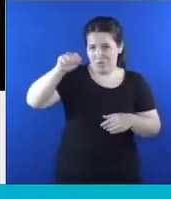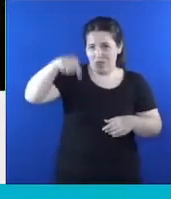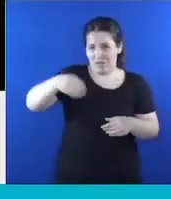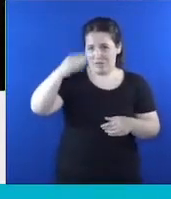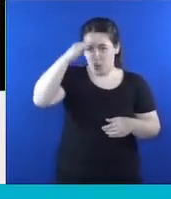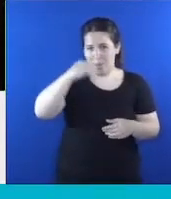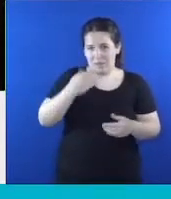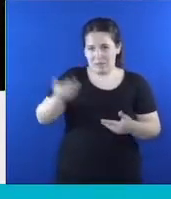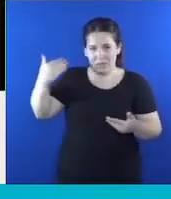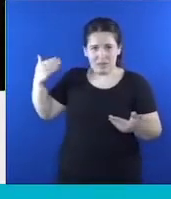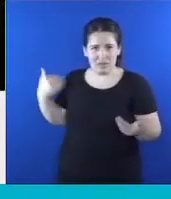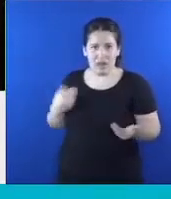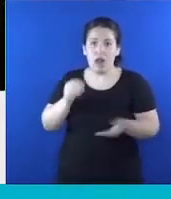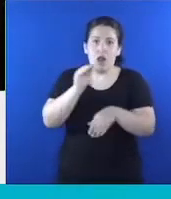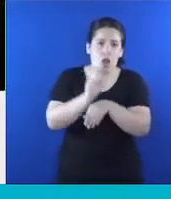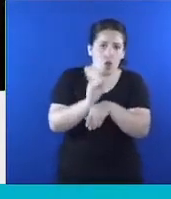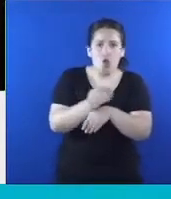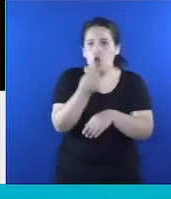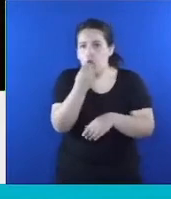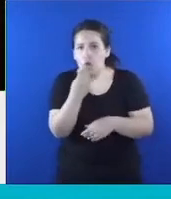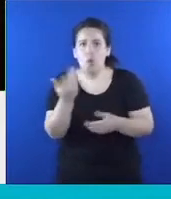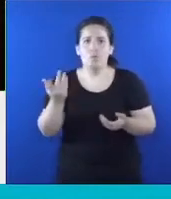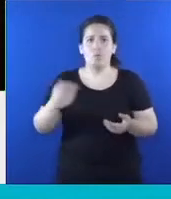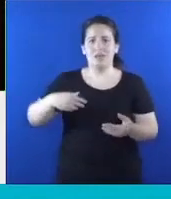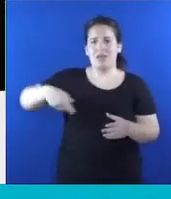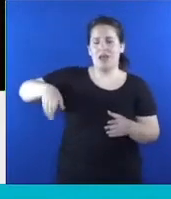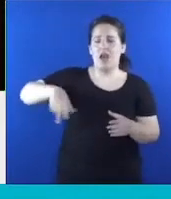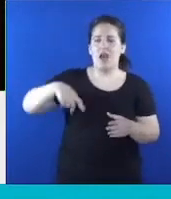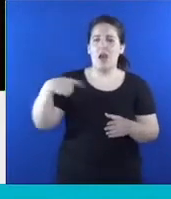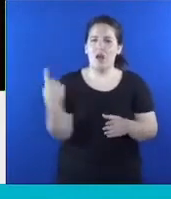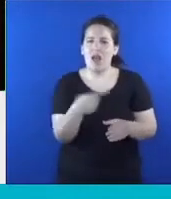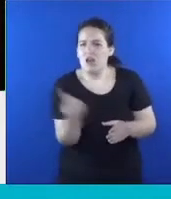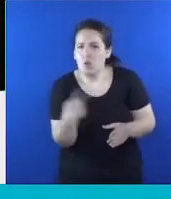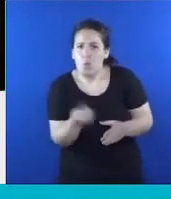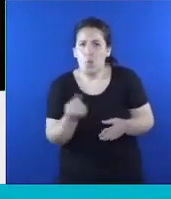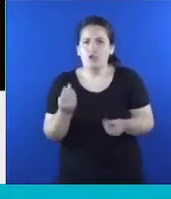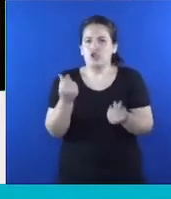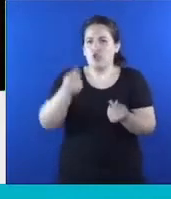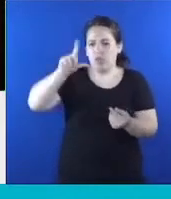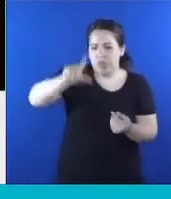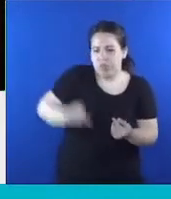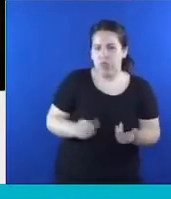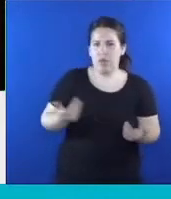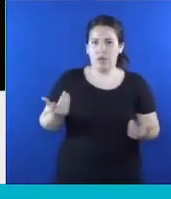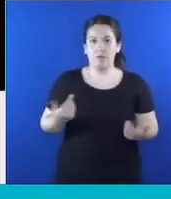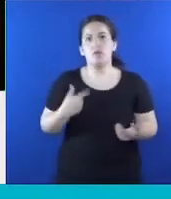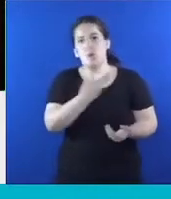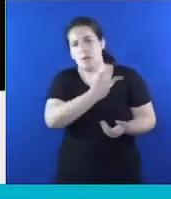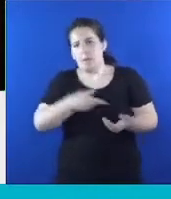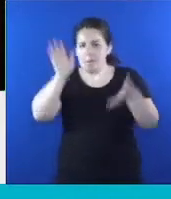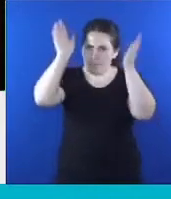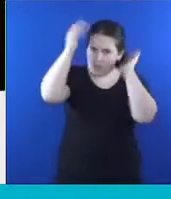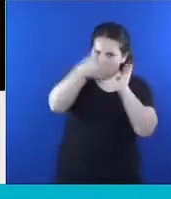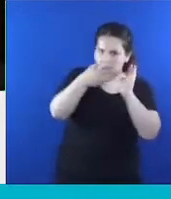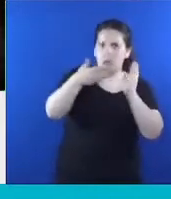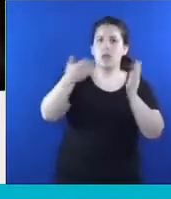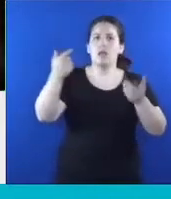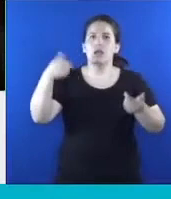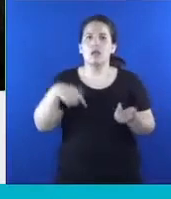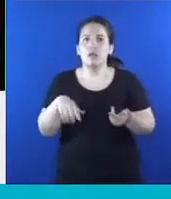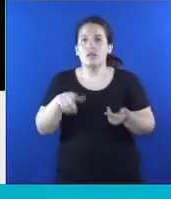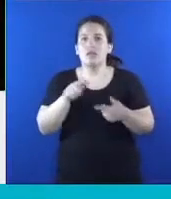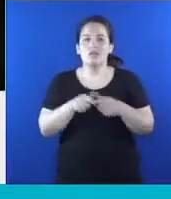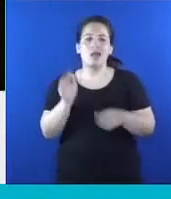meses en los alimentos en la mitad una licuación salarial y este gobierno m ley petelo dijeron que sin